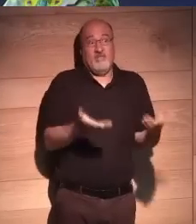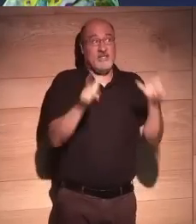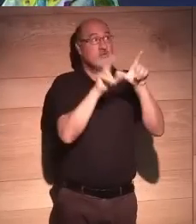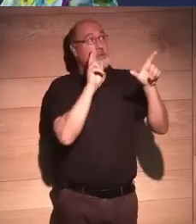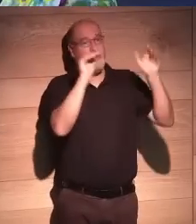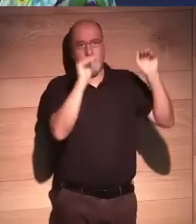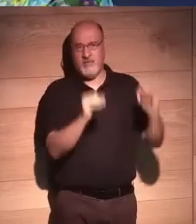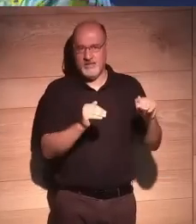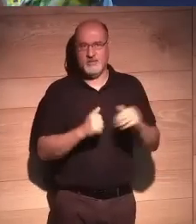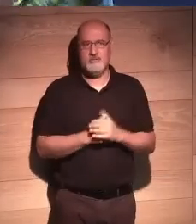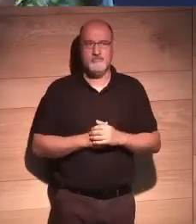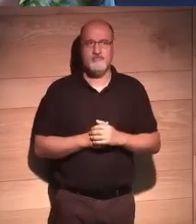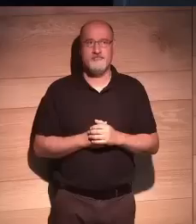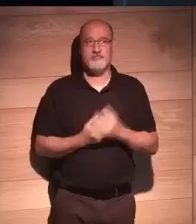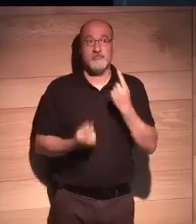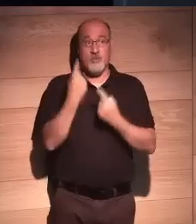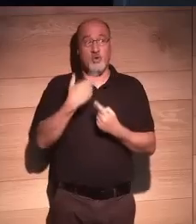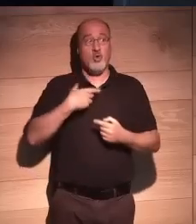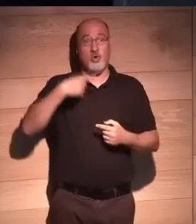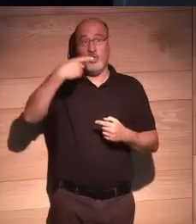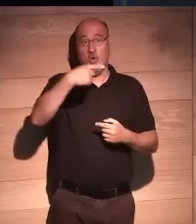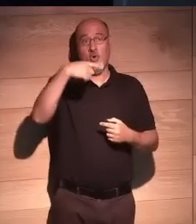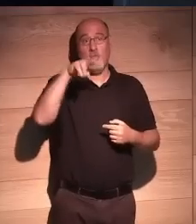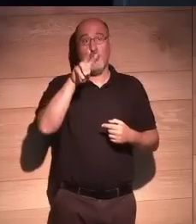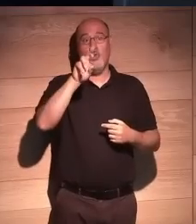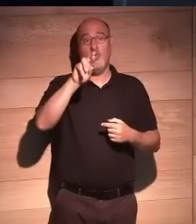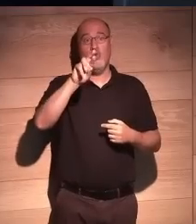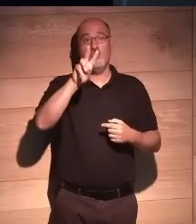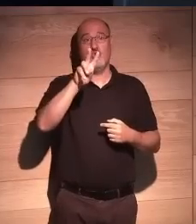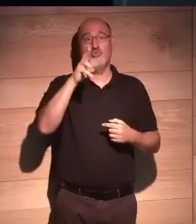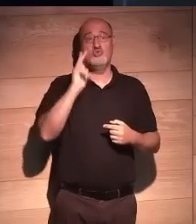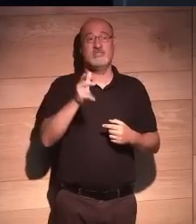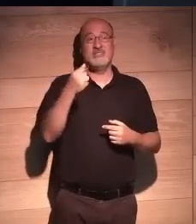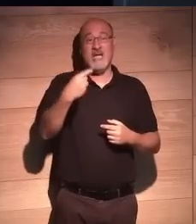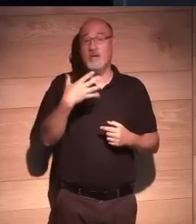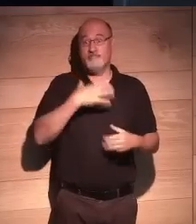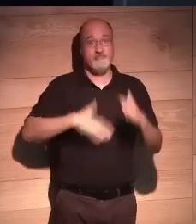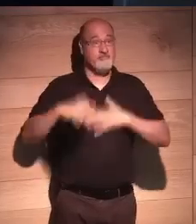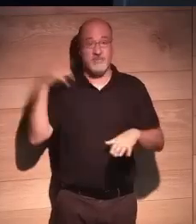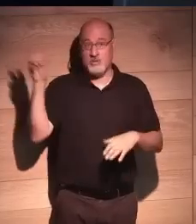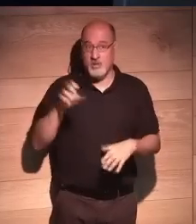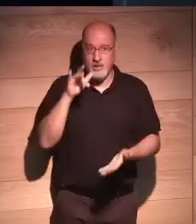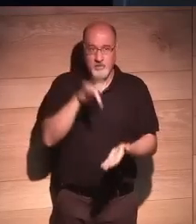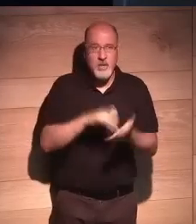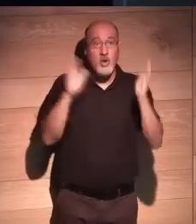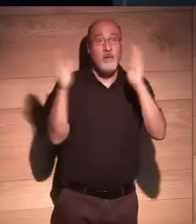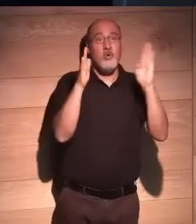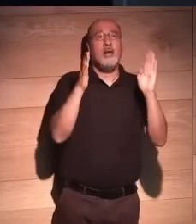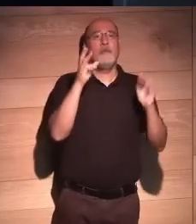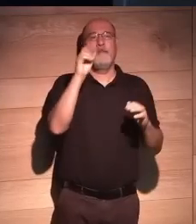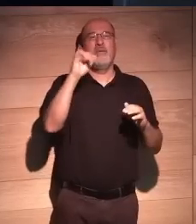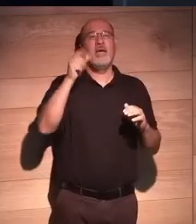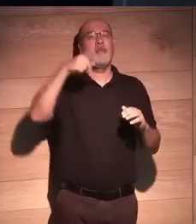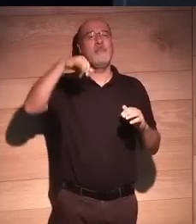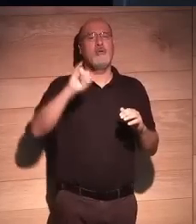sí. Bueno, y hoy iba a estar aquí Gurruchaga, que al final no ha podido estar, pero Gurruchaga también en la etapa de Pilar Miró hizo unos